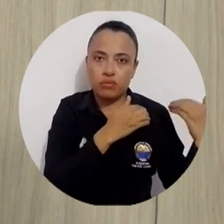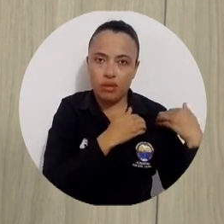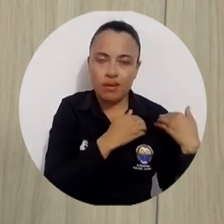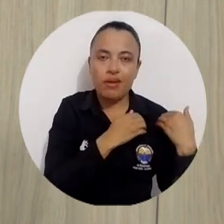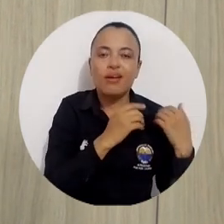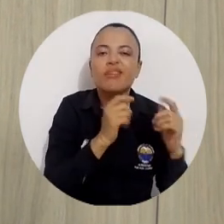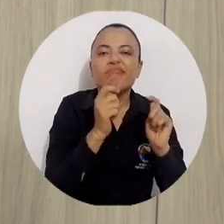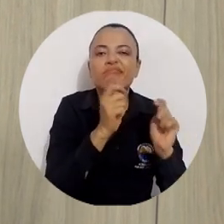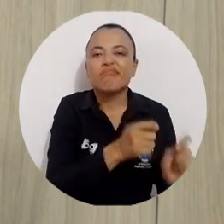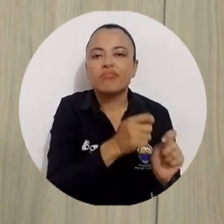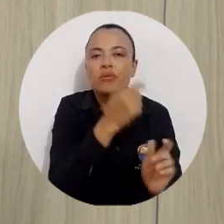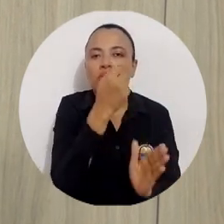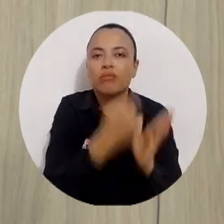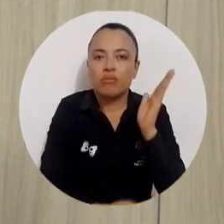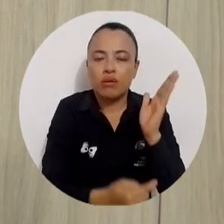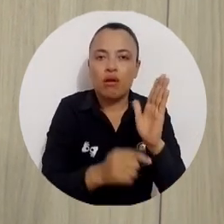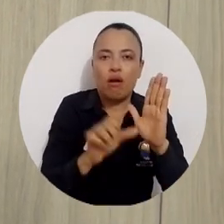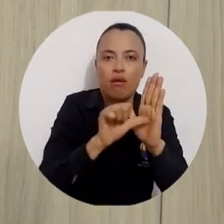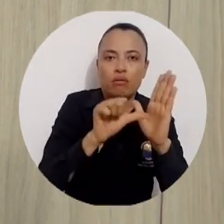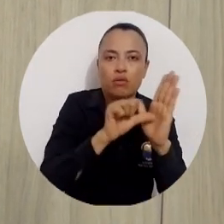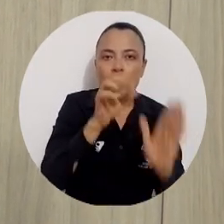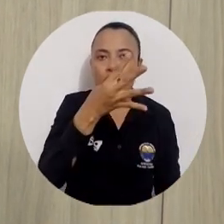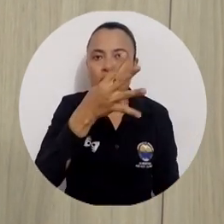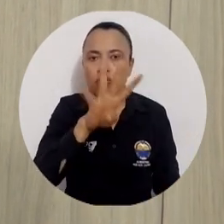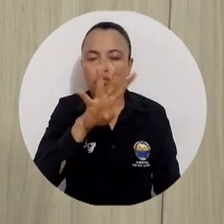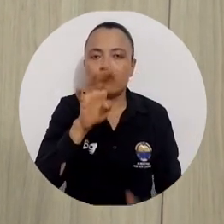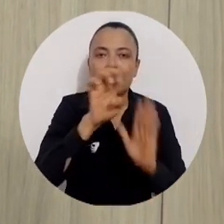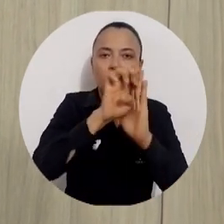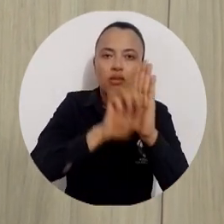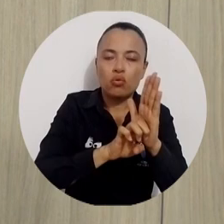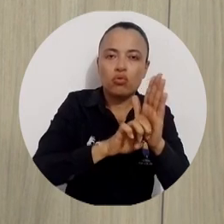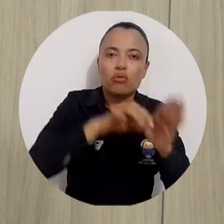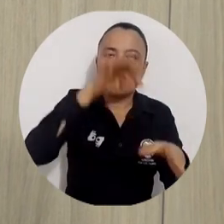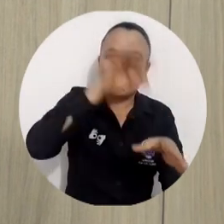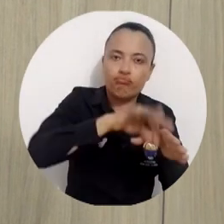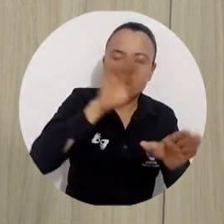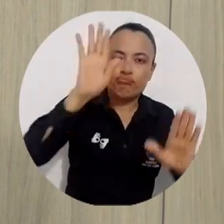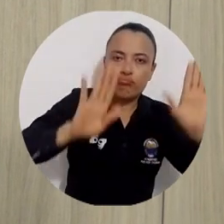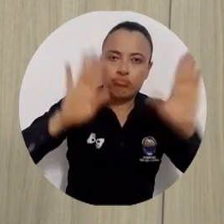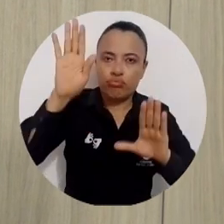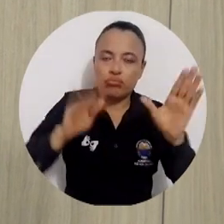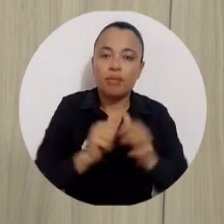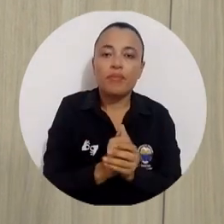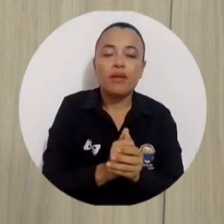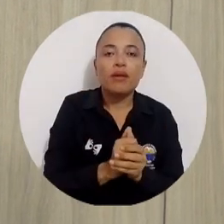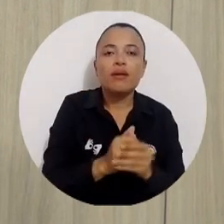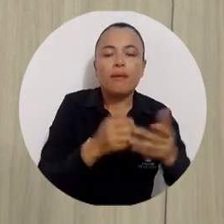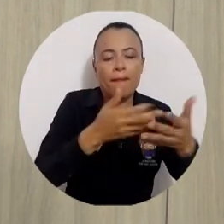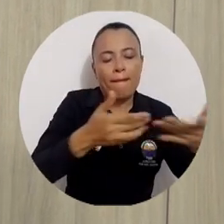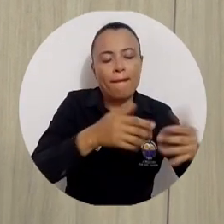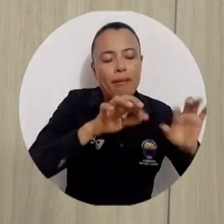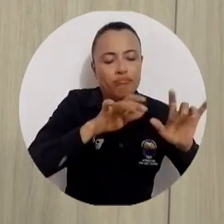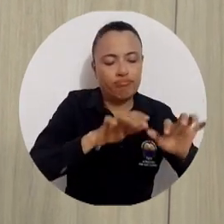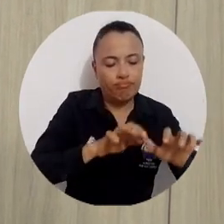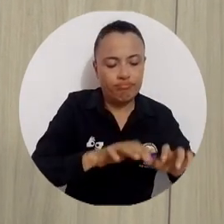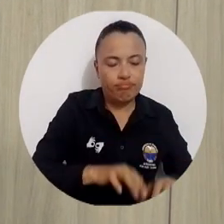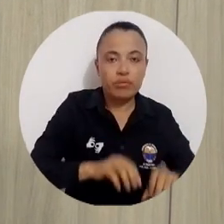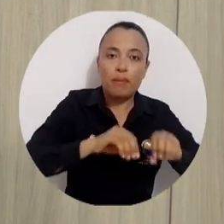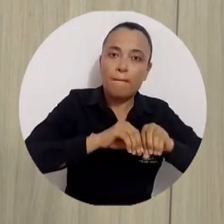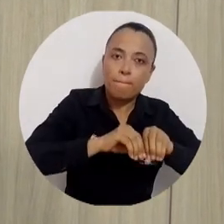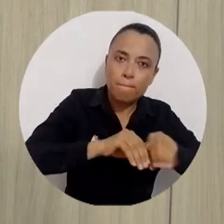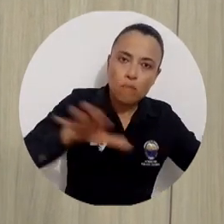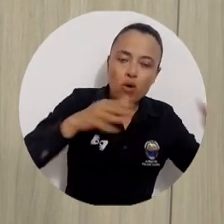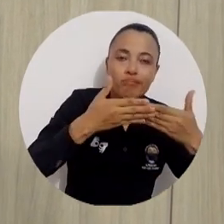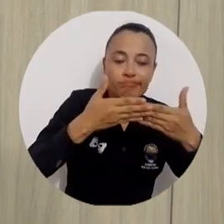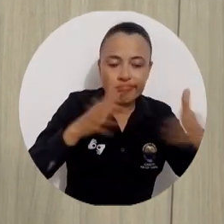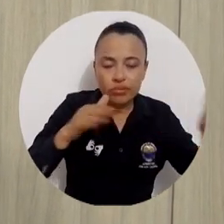son otorgadas por el artículo 14 del Estatuto Electoral, ha expedido el acto administrativo donde se da apertura